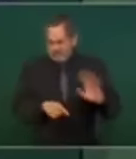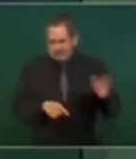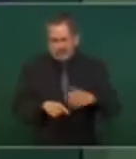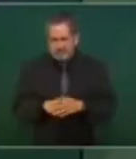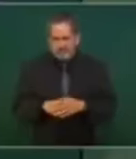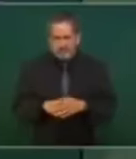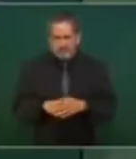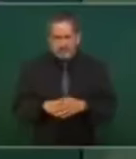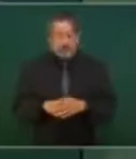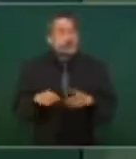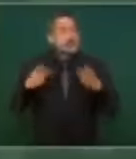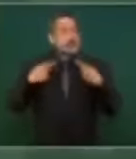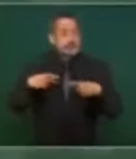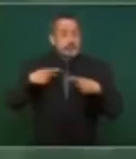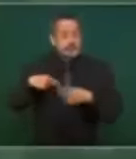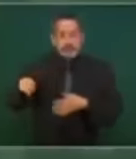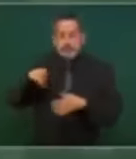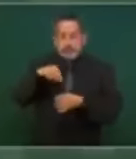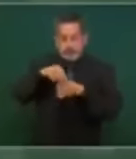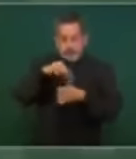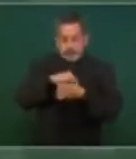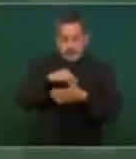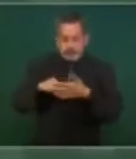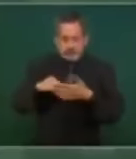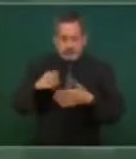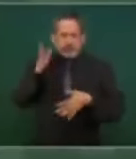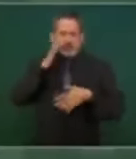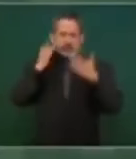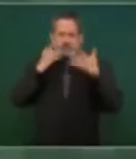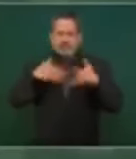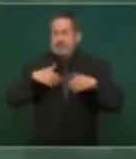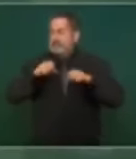porque cuando la gente no vota,